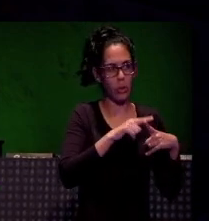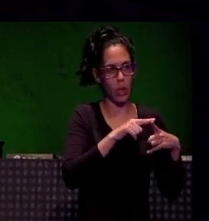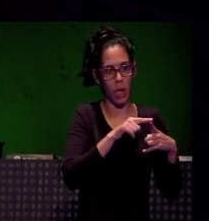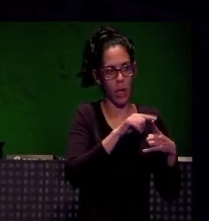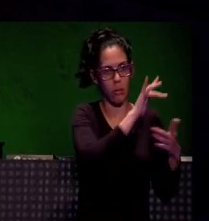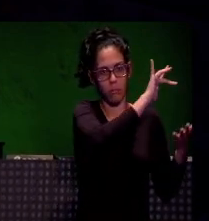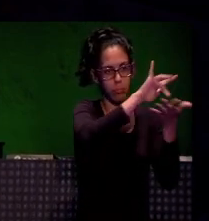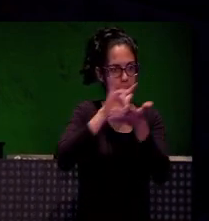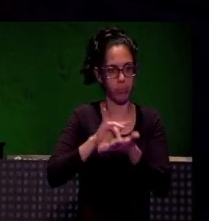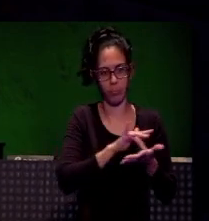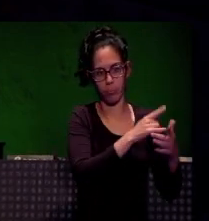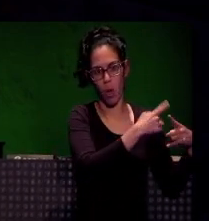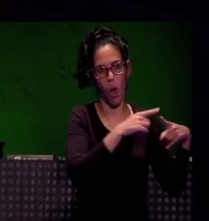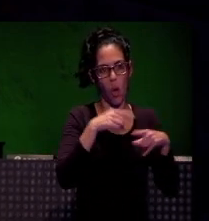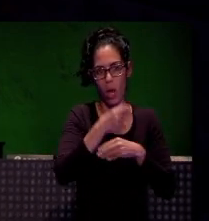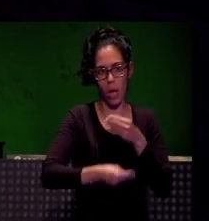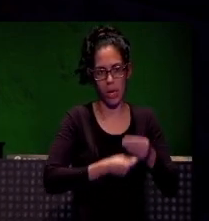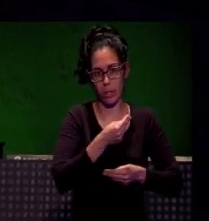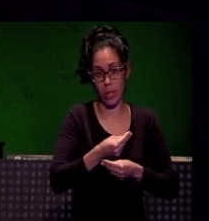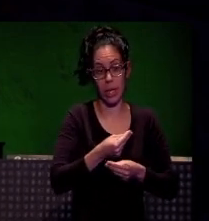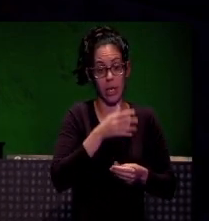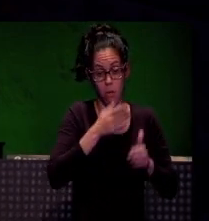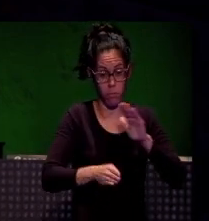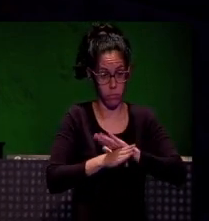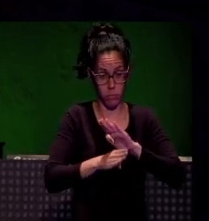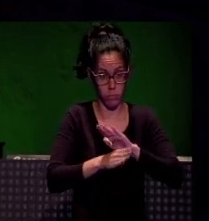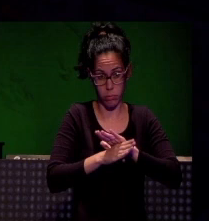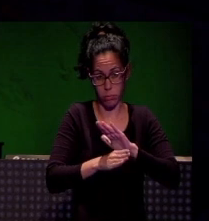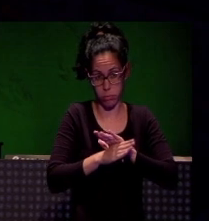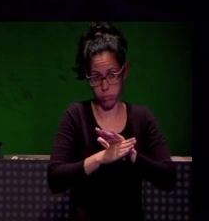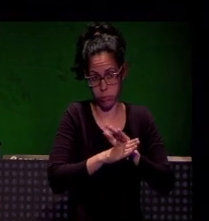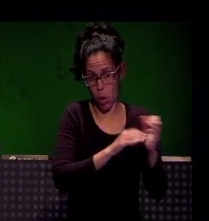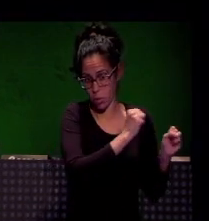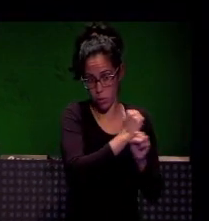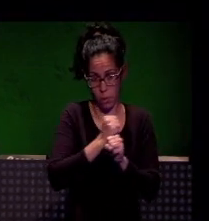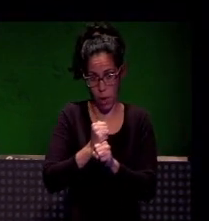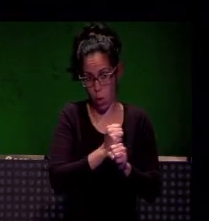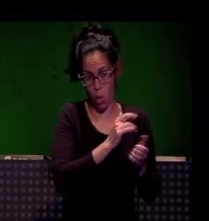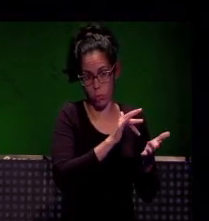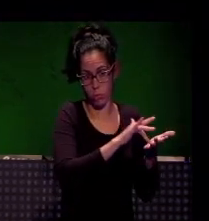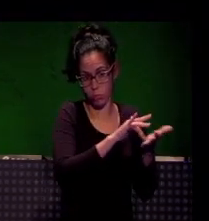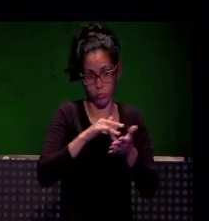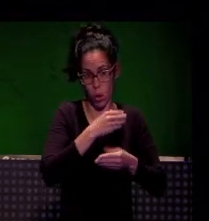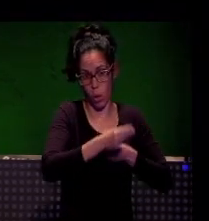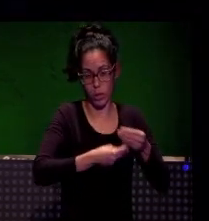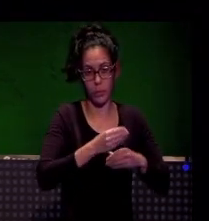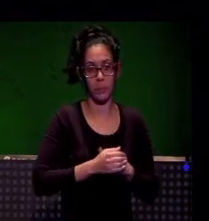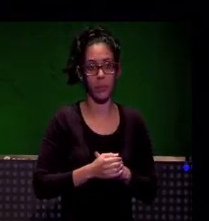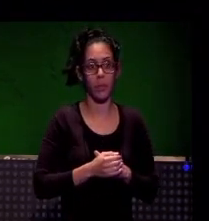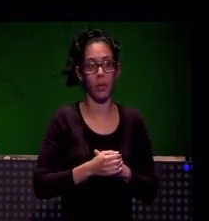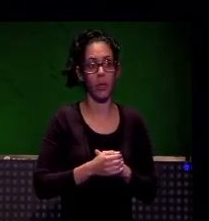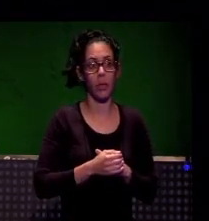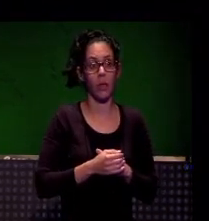que siga haciendo muchas cosas en la vida y bueno pues como periodista de